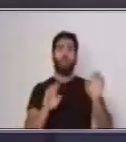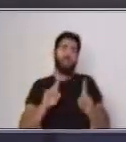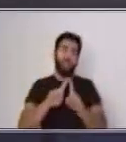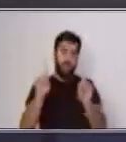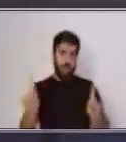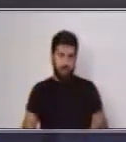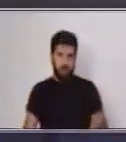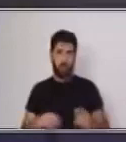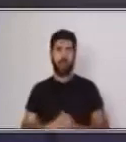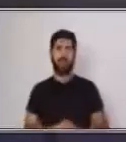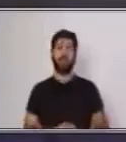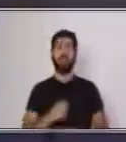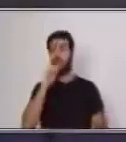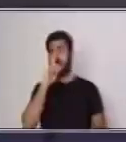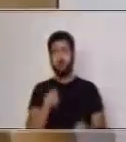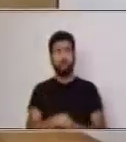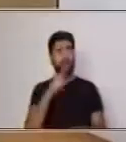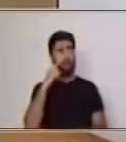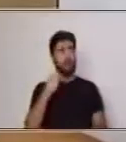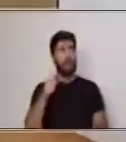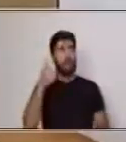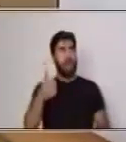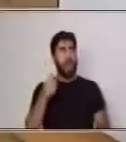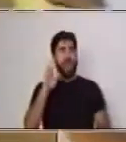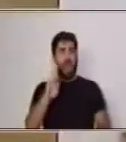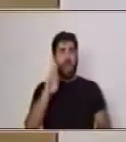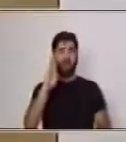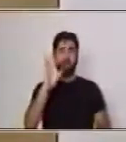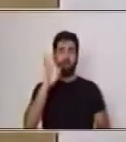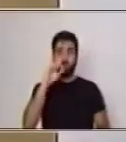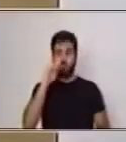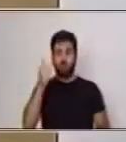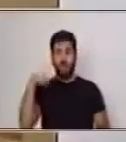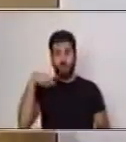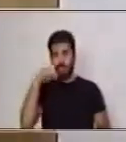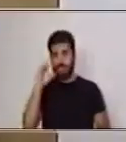podemos observar arbotantes, arcos,